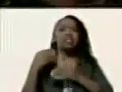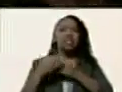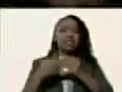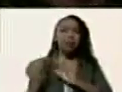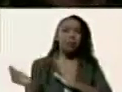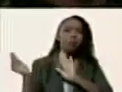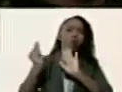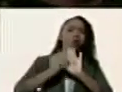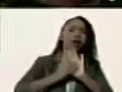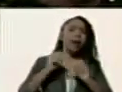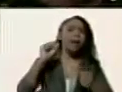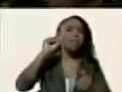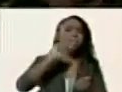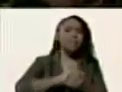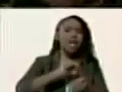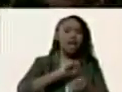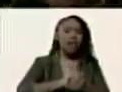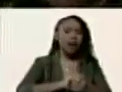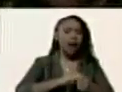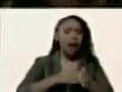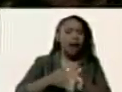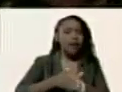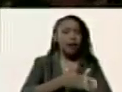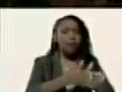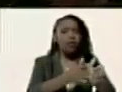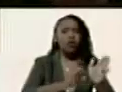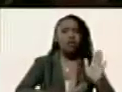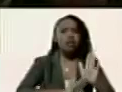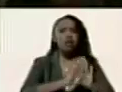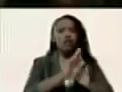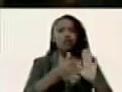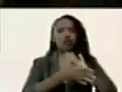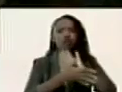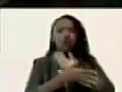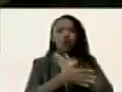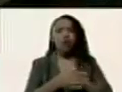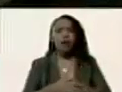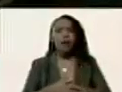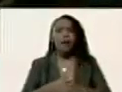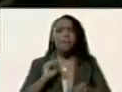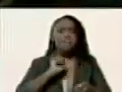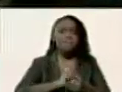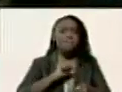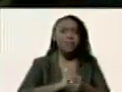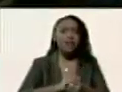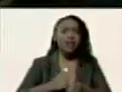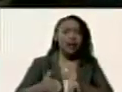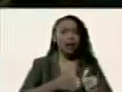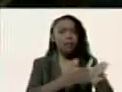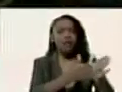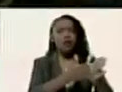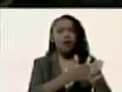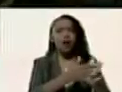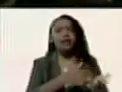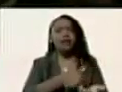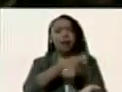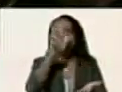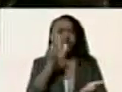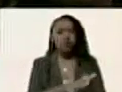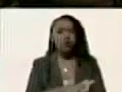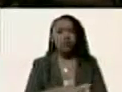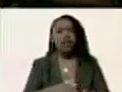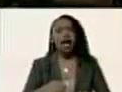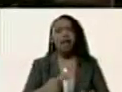colocar piedras en el camino de su desarrollo, piedras en el camino hacia la consolidación de su